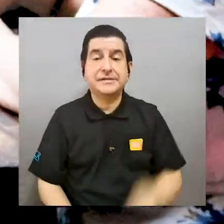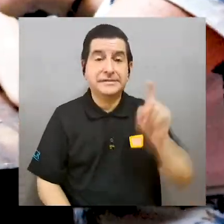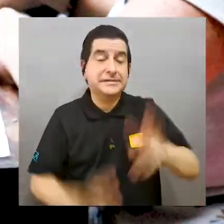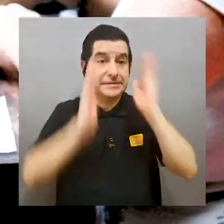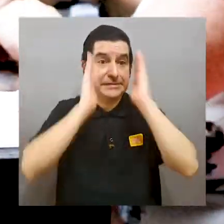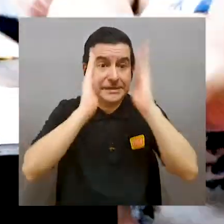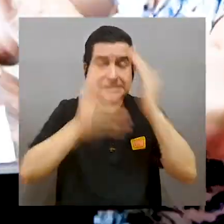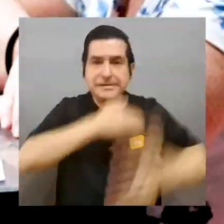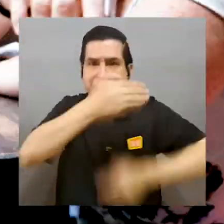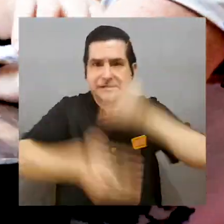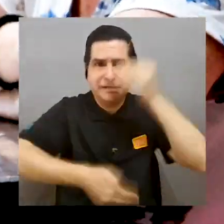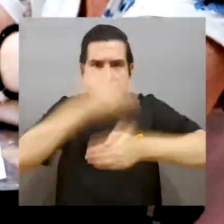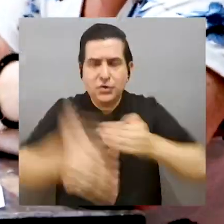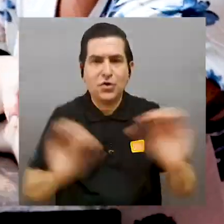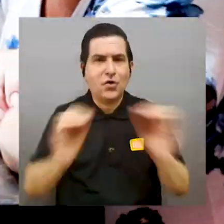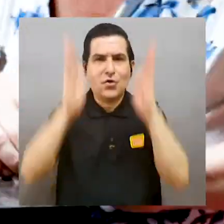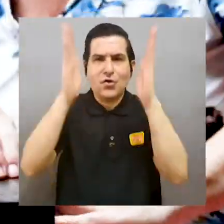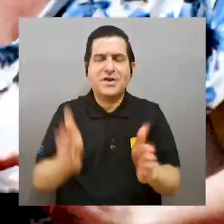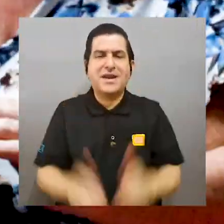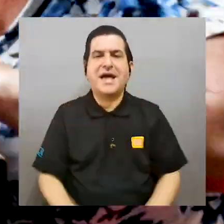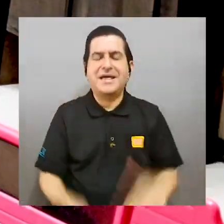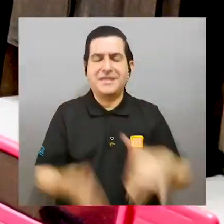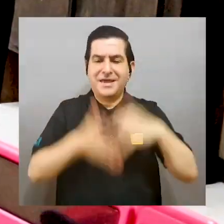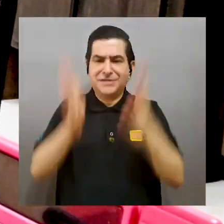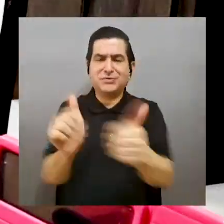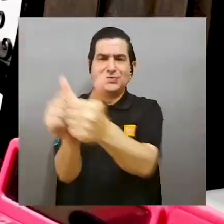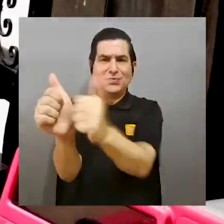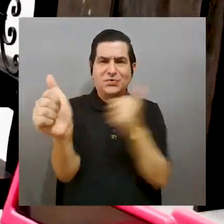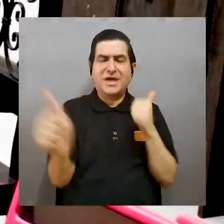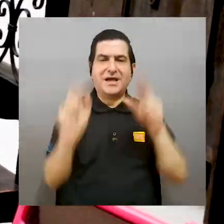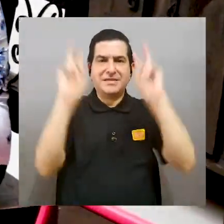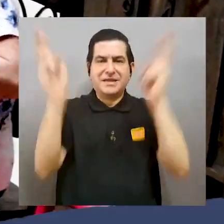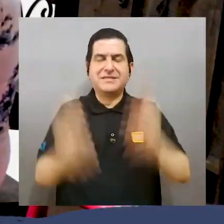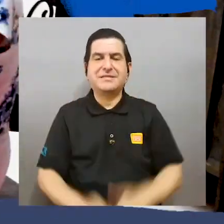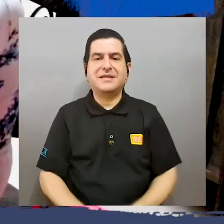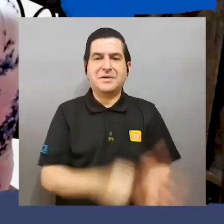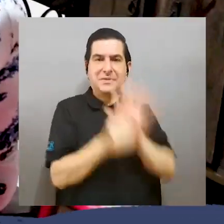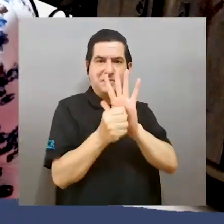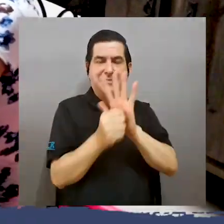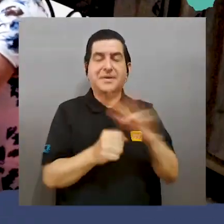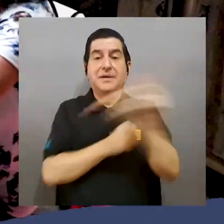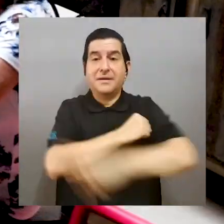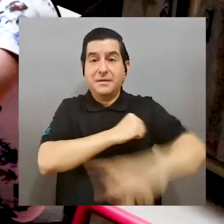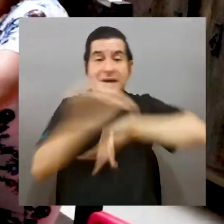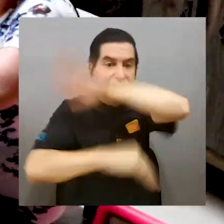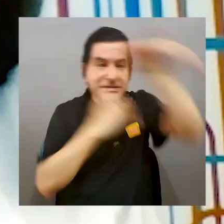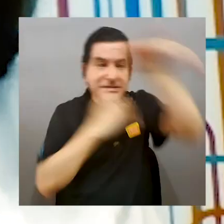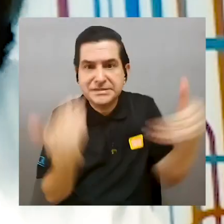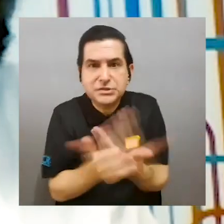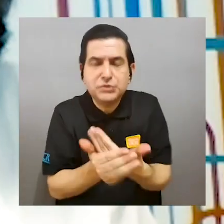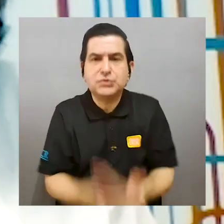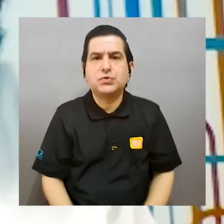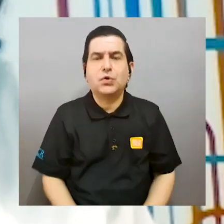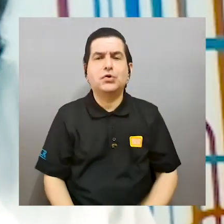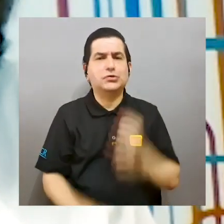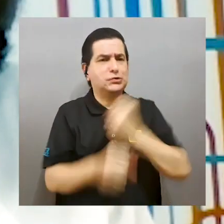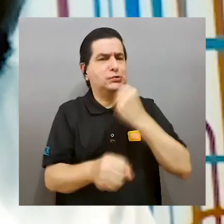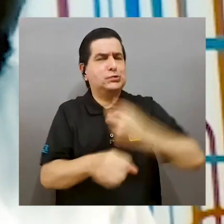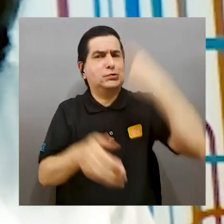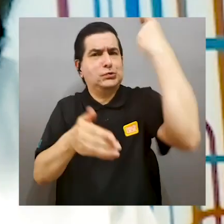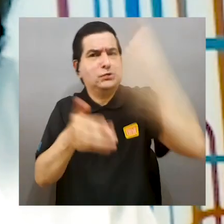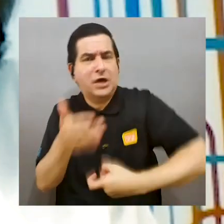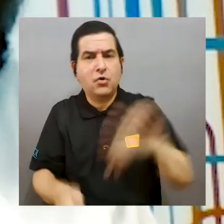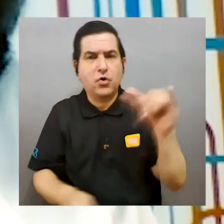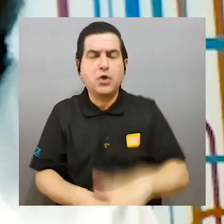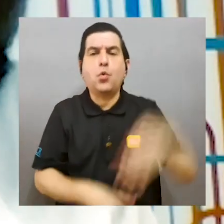hay que estar muy atento de ese proceso, de que ningún estudiante se nos quede atrás por el tema del COVID, y los países todos tenemos que hacer muchos